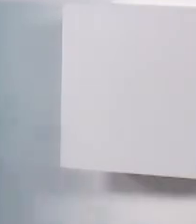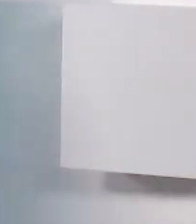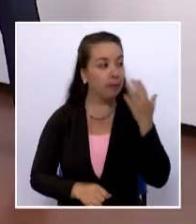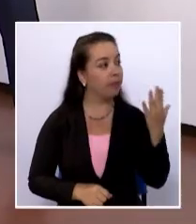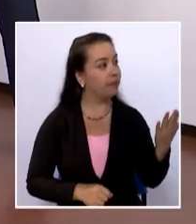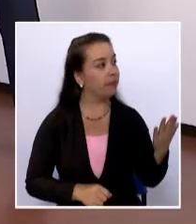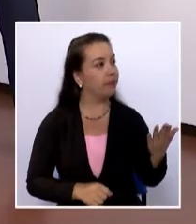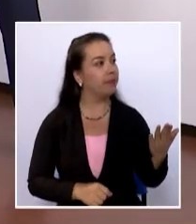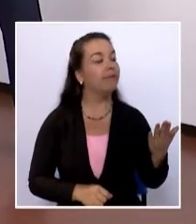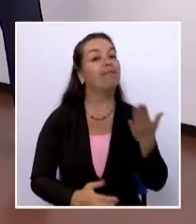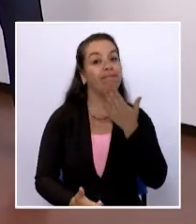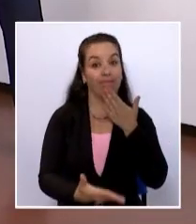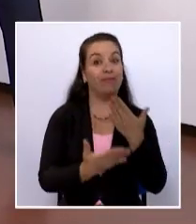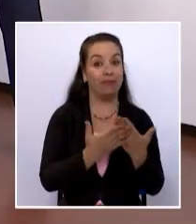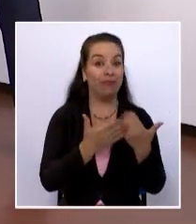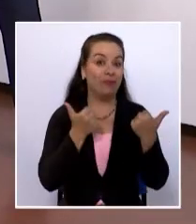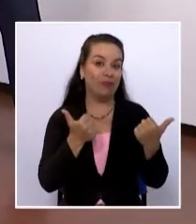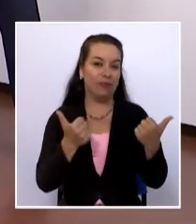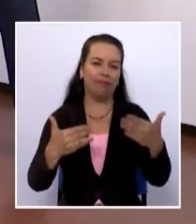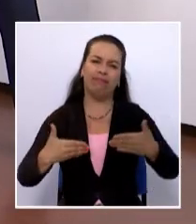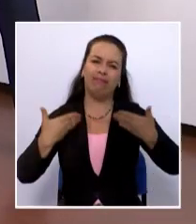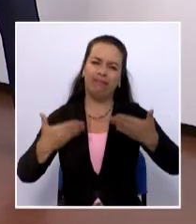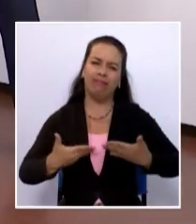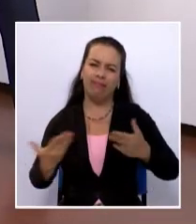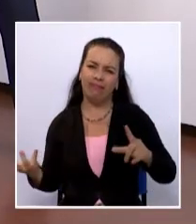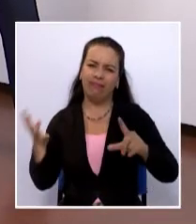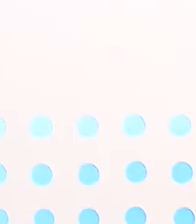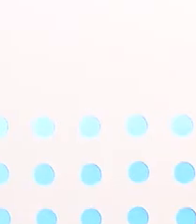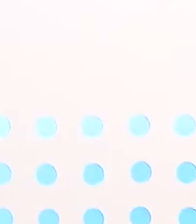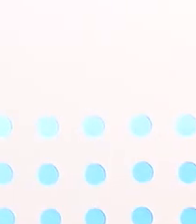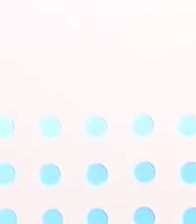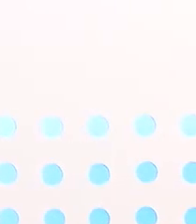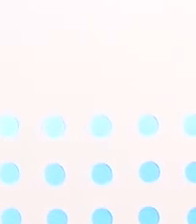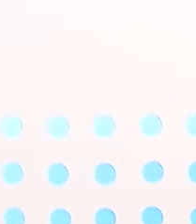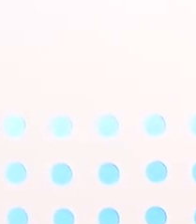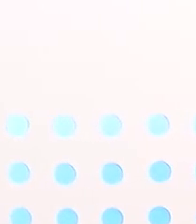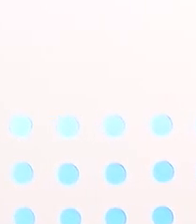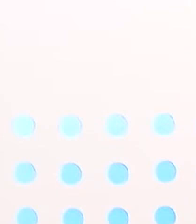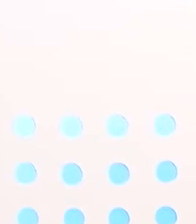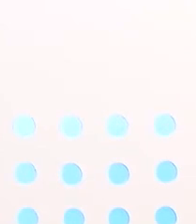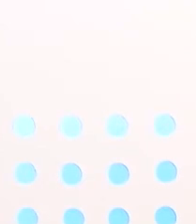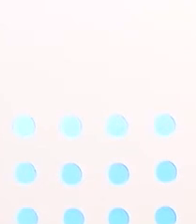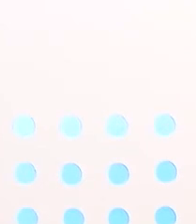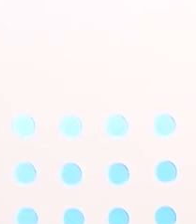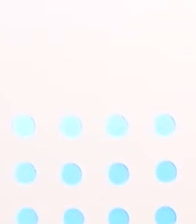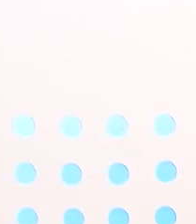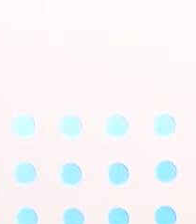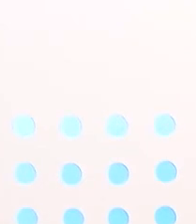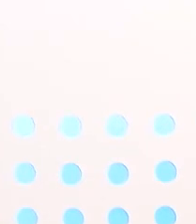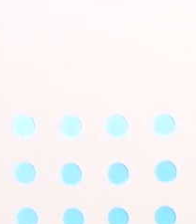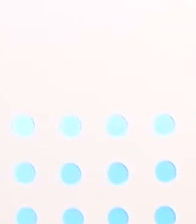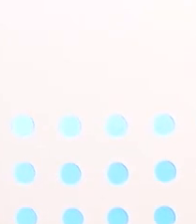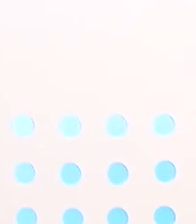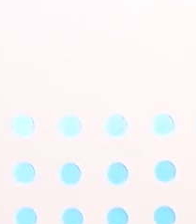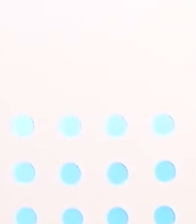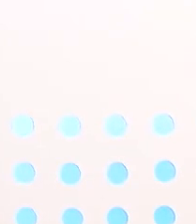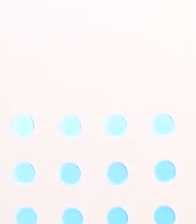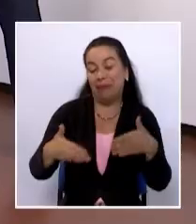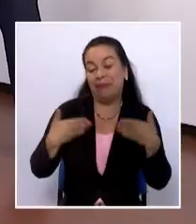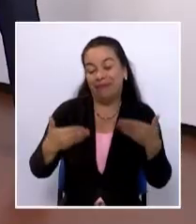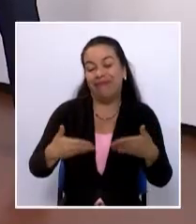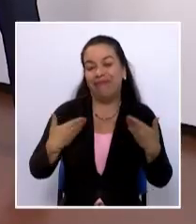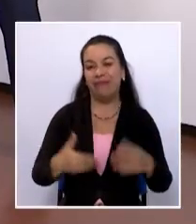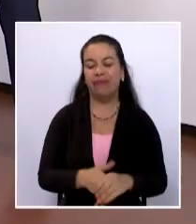muchas gracias en este espacio nuevamente y puedes compartir un poquito más de todo eso que hacemos todos los días por todos los pacientes